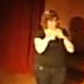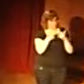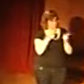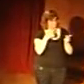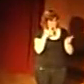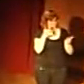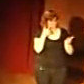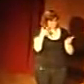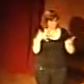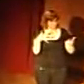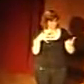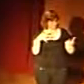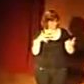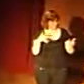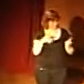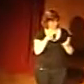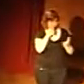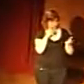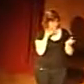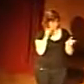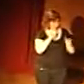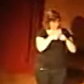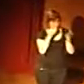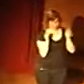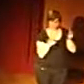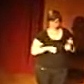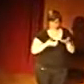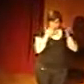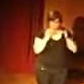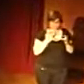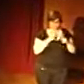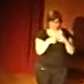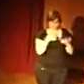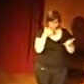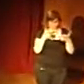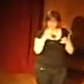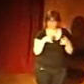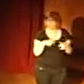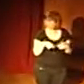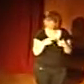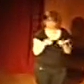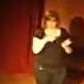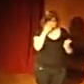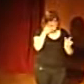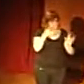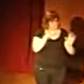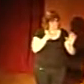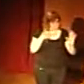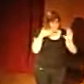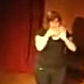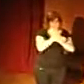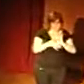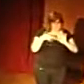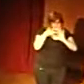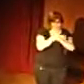un éxito tremendo en el puro Romanticismo como veremos después no como eh ese interés descriptivo casi como un